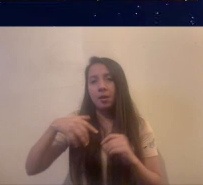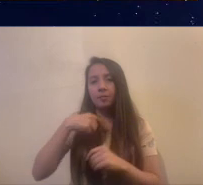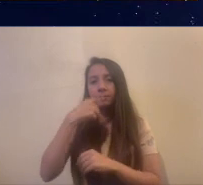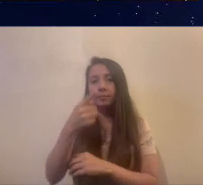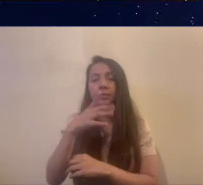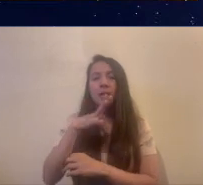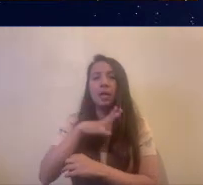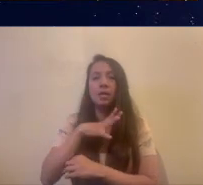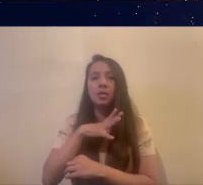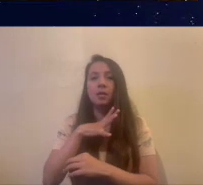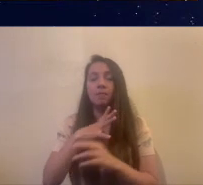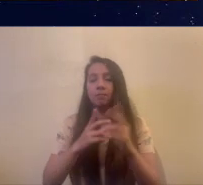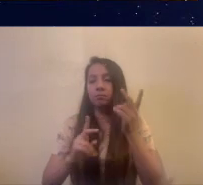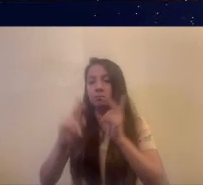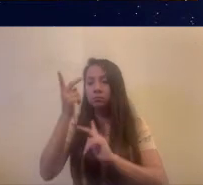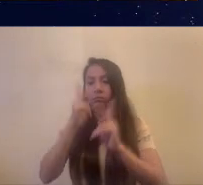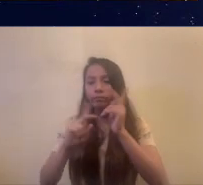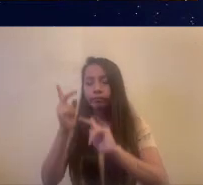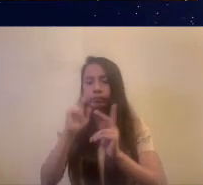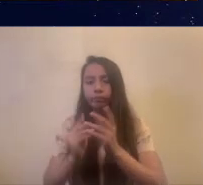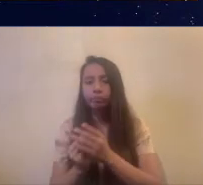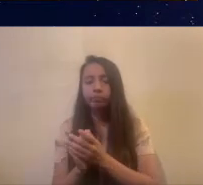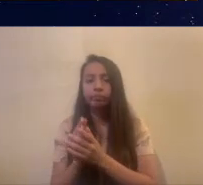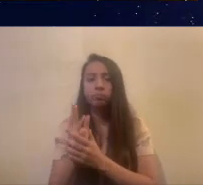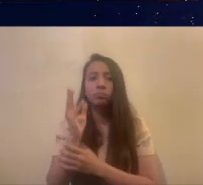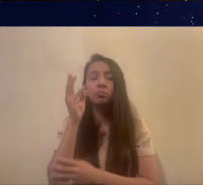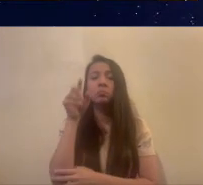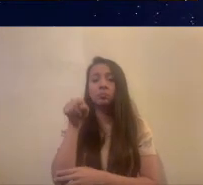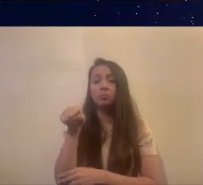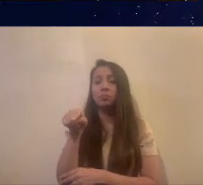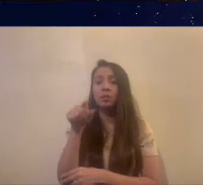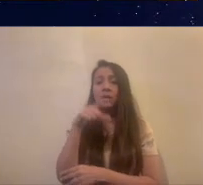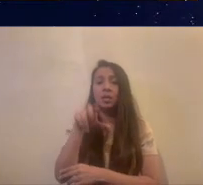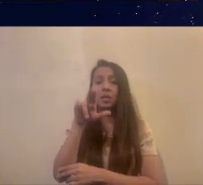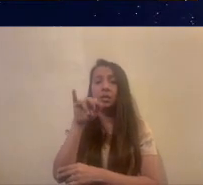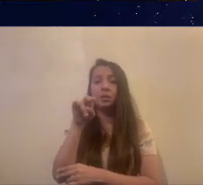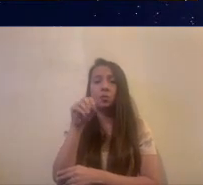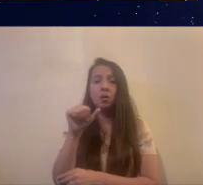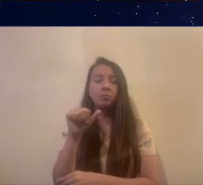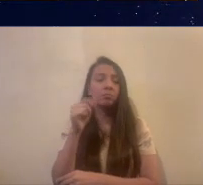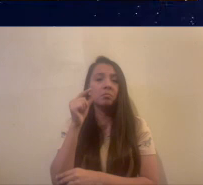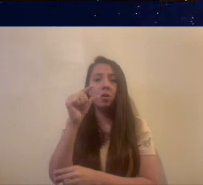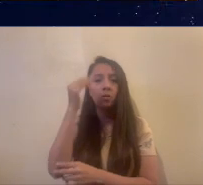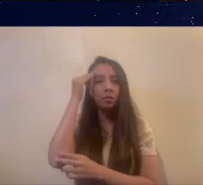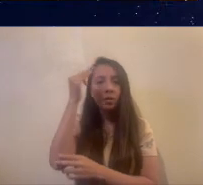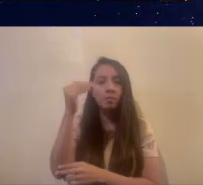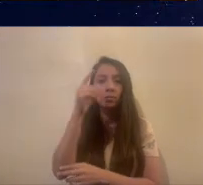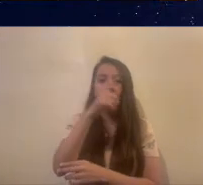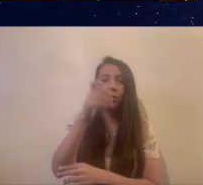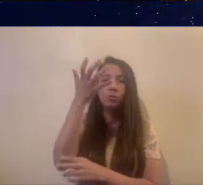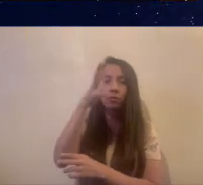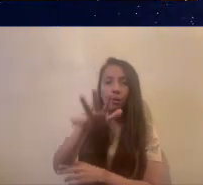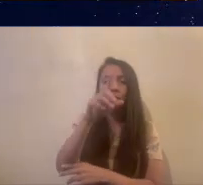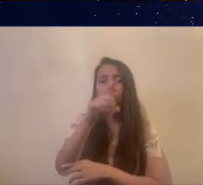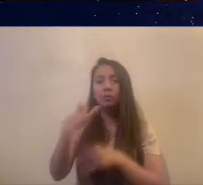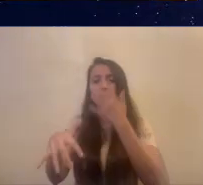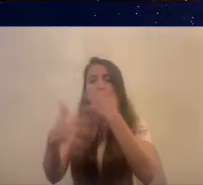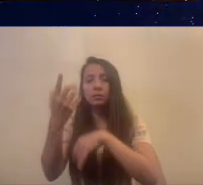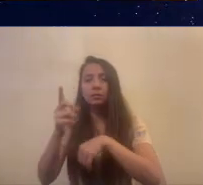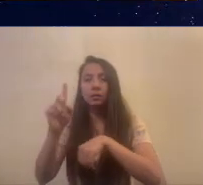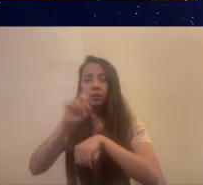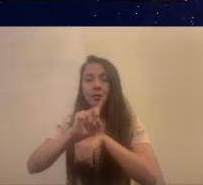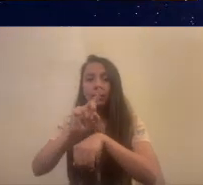¿no? Tiene una alta asimilación fotosintética y los ciclos de vida de esta especie en particular son bien cortos, de 110 a 115